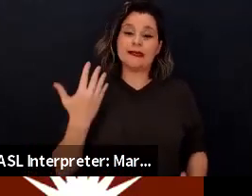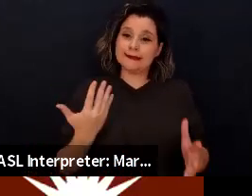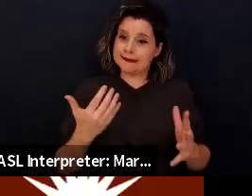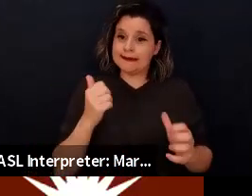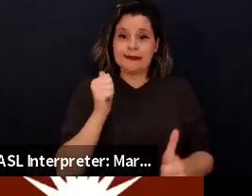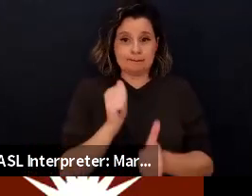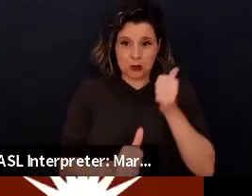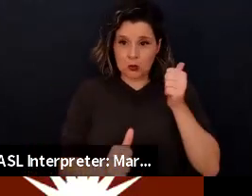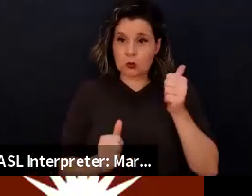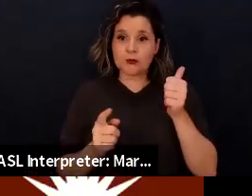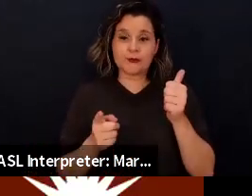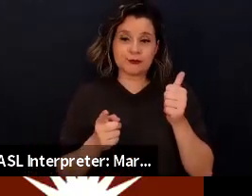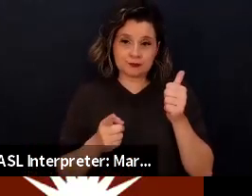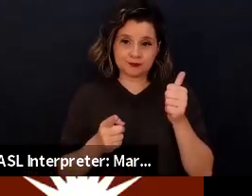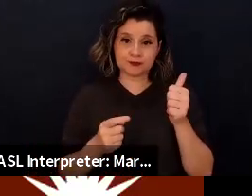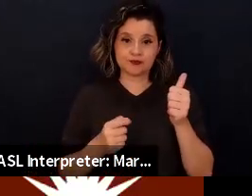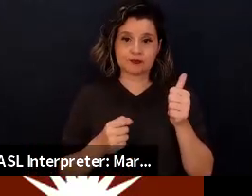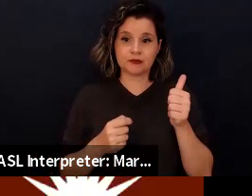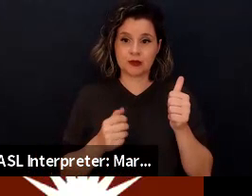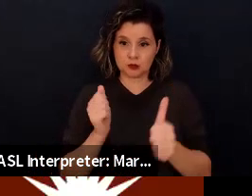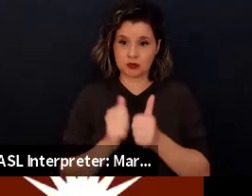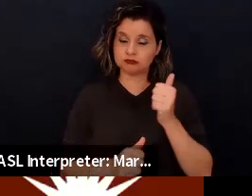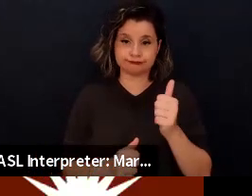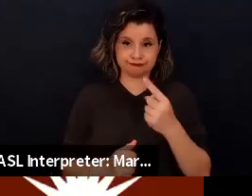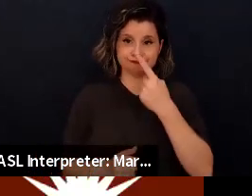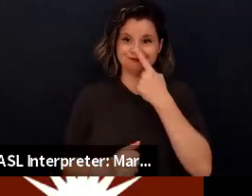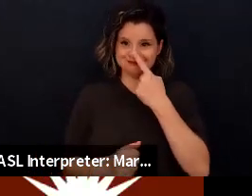parece ser que dio en el clavo, ¿verdad?